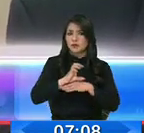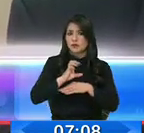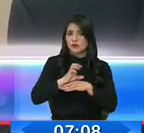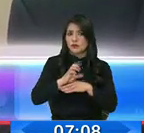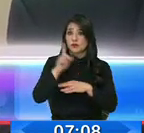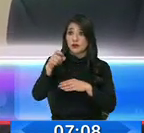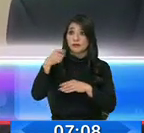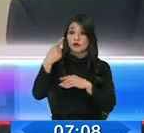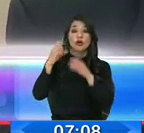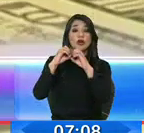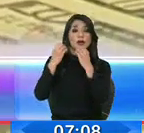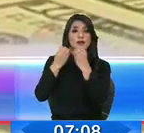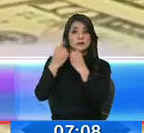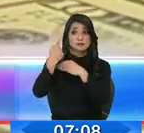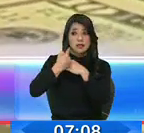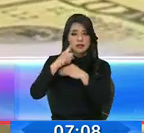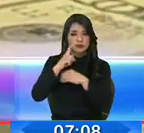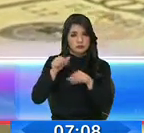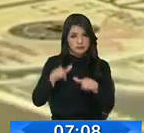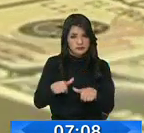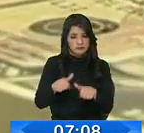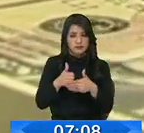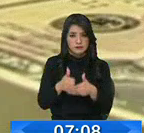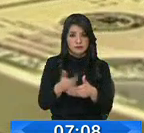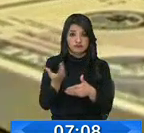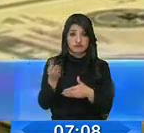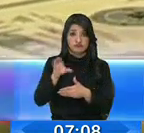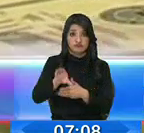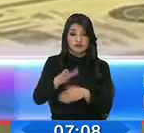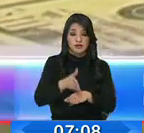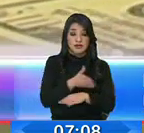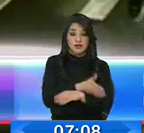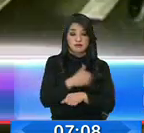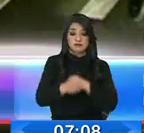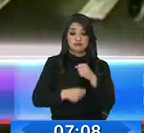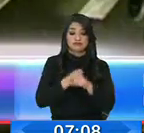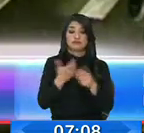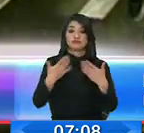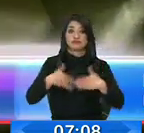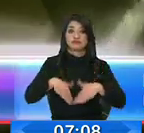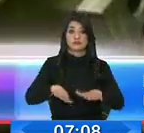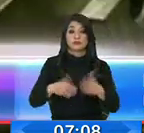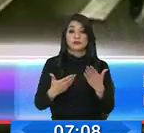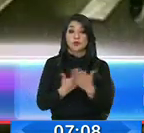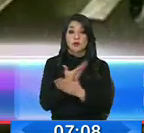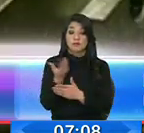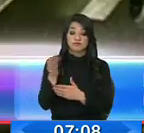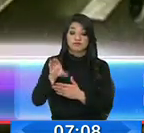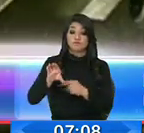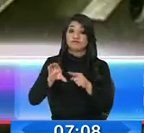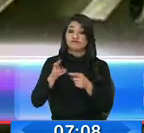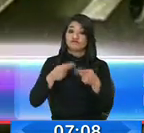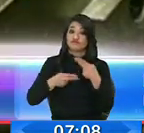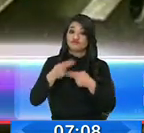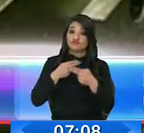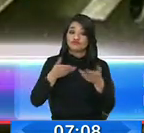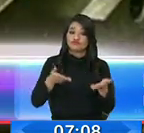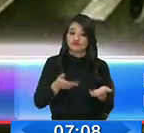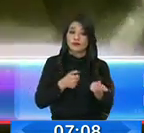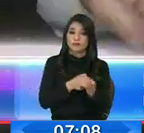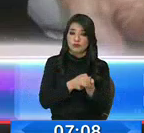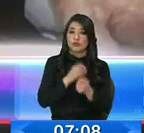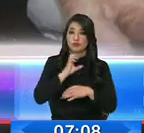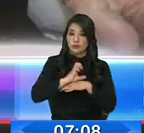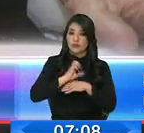el Fondo Monetario. El dinero será entregado al país antes de finalizar el año. Esta nueva renegociación es un punto a favor de Ecuador sin